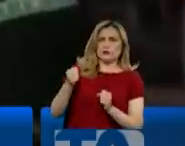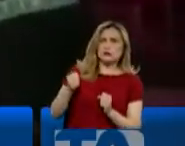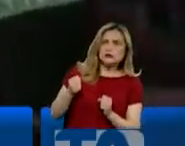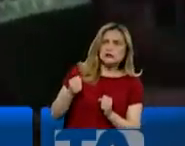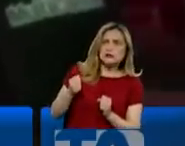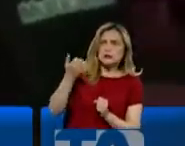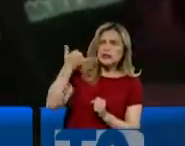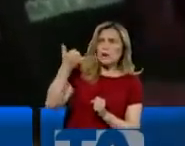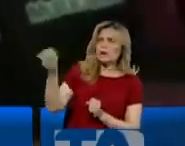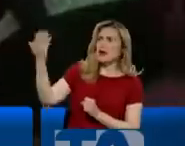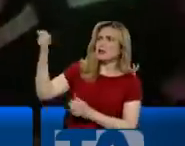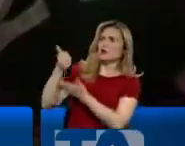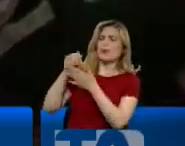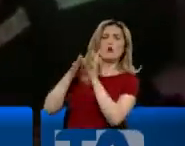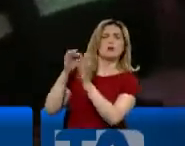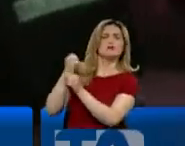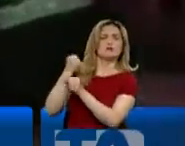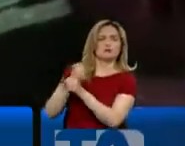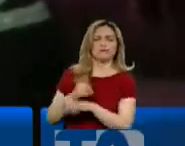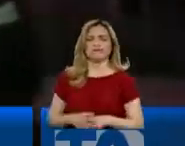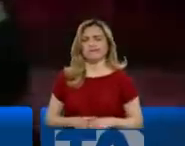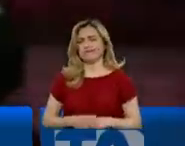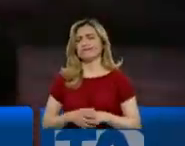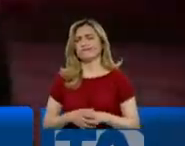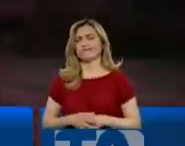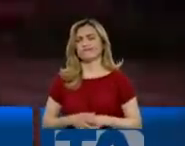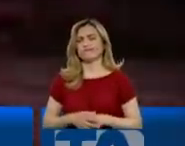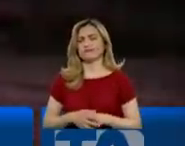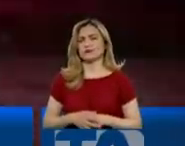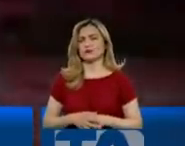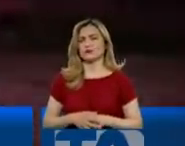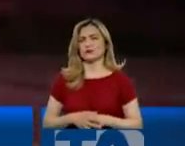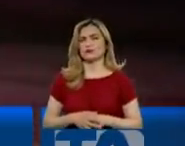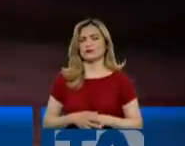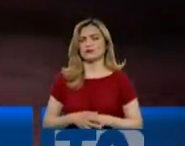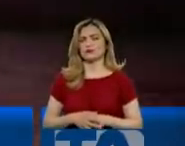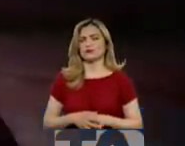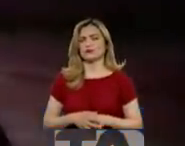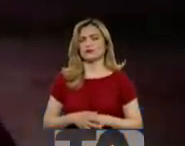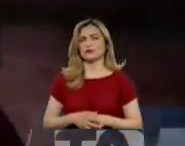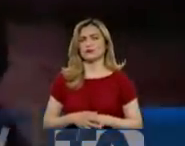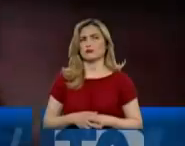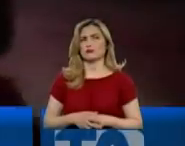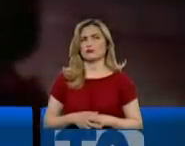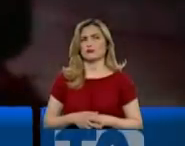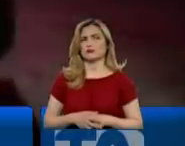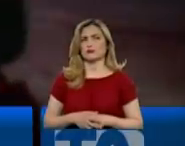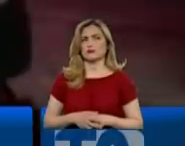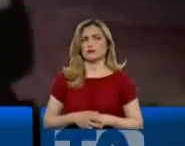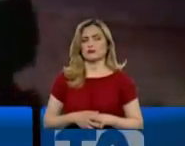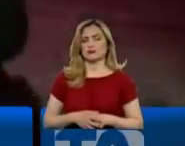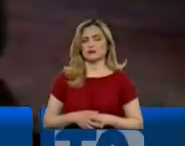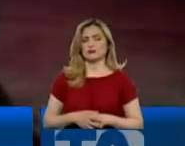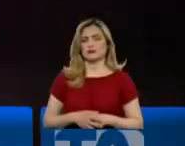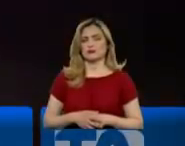mi auto venía tanquear el vehículo y en lo que me percato de sus y mis compañeros de turno de guardia inmediatamente llamé y están